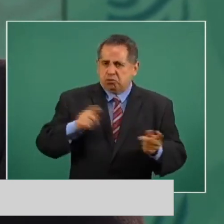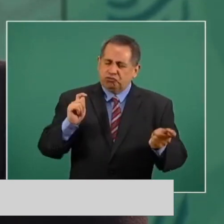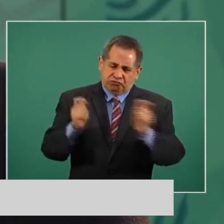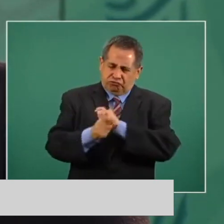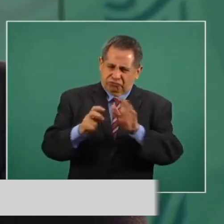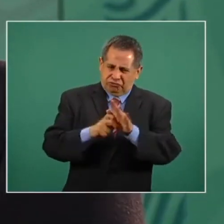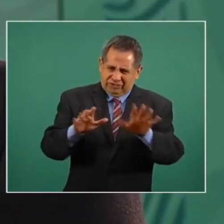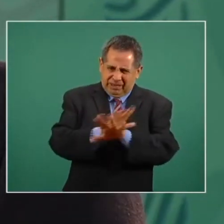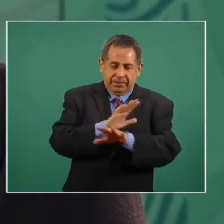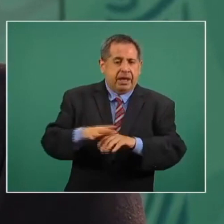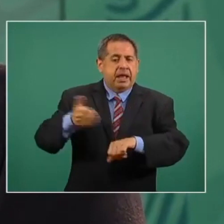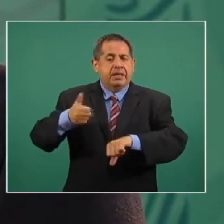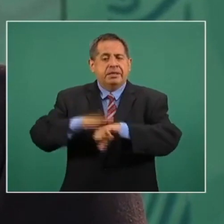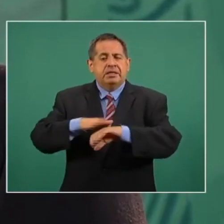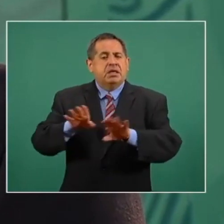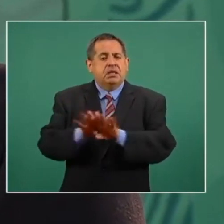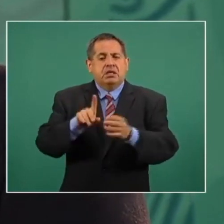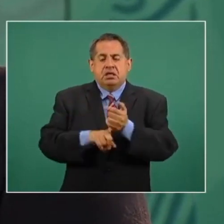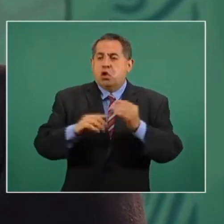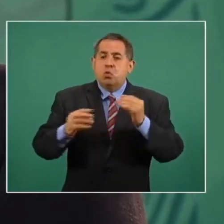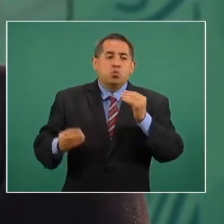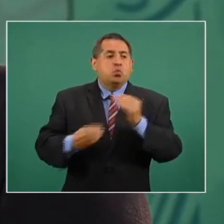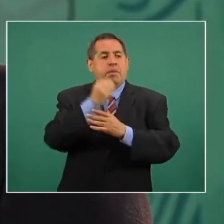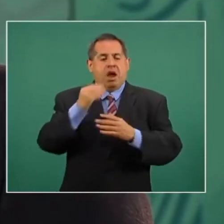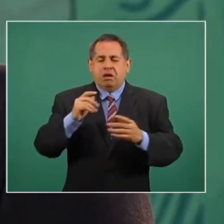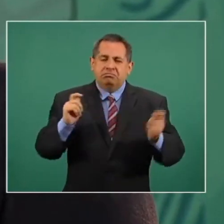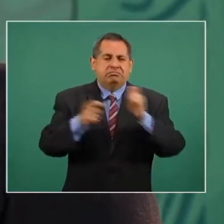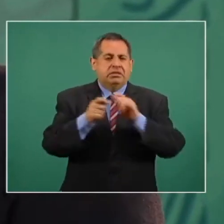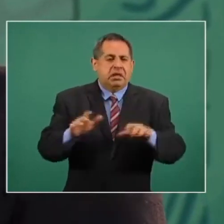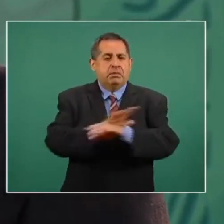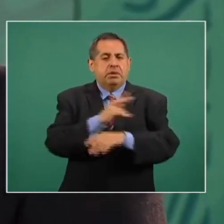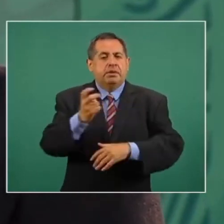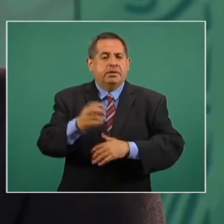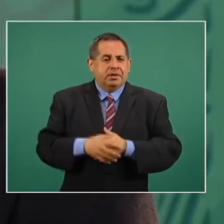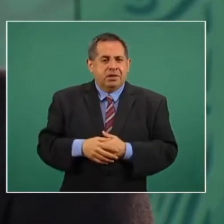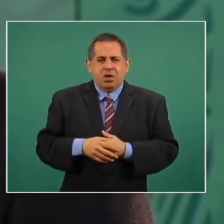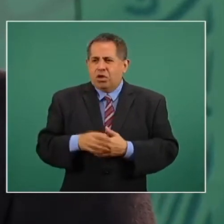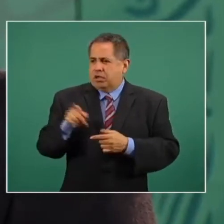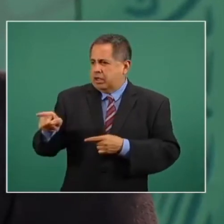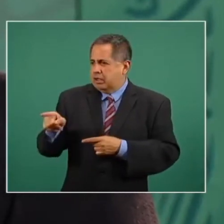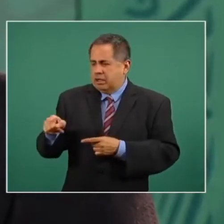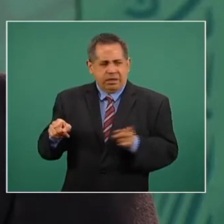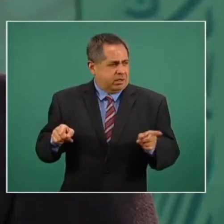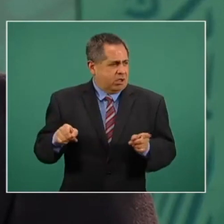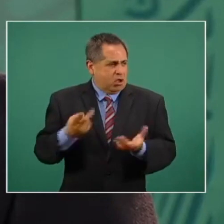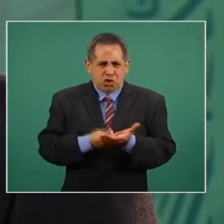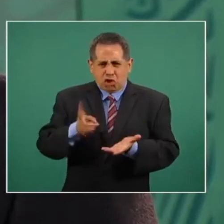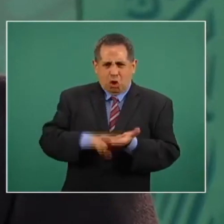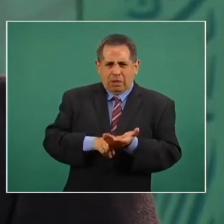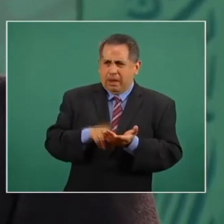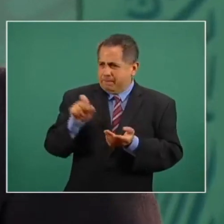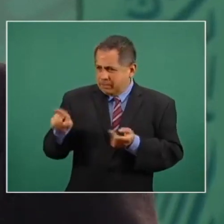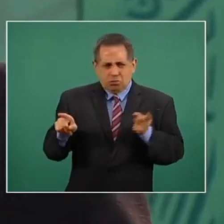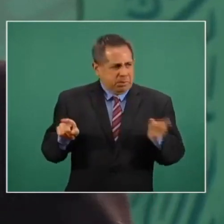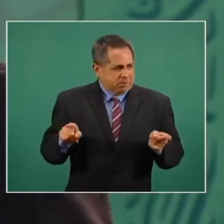aplicarlas en el personal de salud que atiende en los hospitales kobe 19 son alonso y el presidente de méxico andrés manuel lópez obrador pidió al